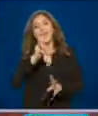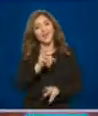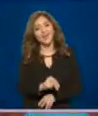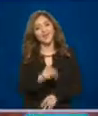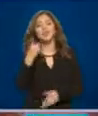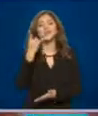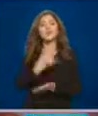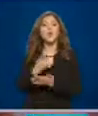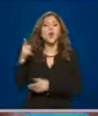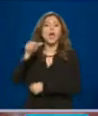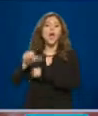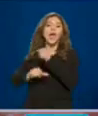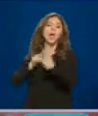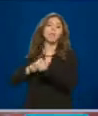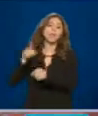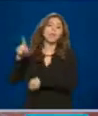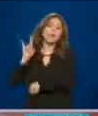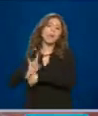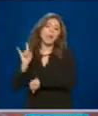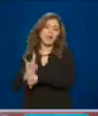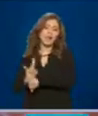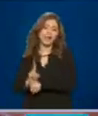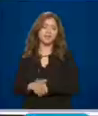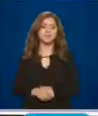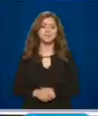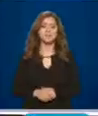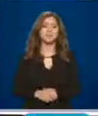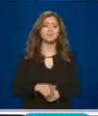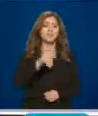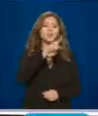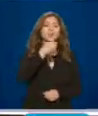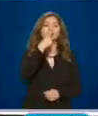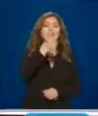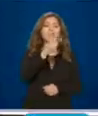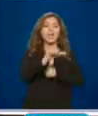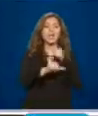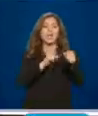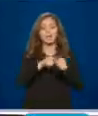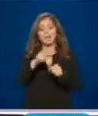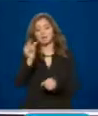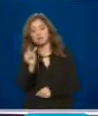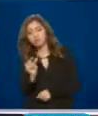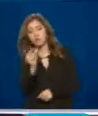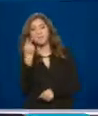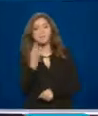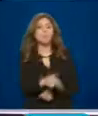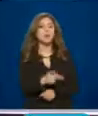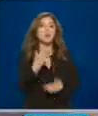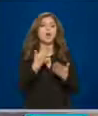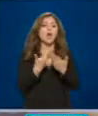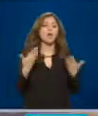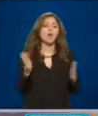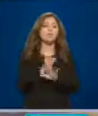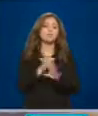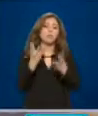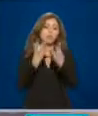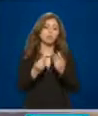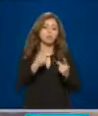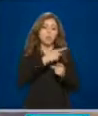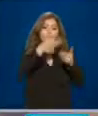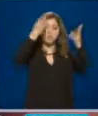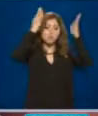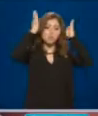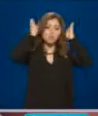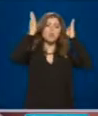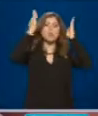No, las moli- no las de mulitas 4 de patas, adorno. no de Ah, 4 tú dices el patas. animalito. Sí, el animal. No, bueno, pues así Sí, como se tal, están extinguiendo ya no. mulas y burros, pues Ay, creo